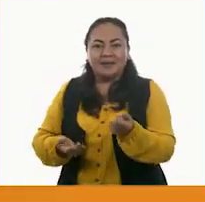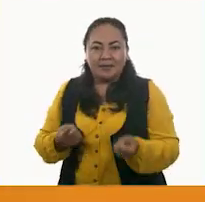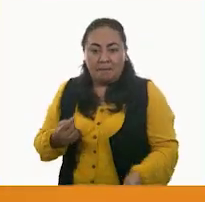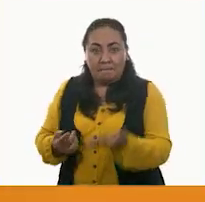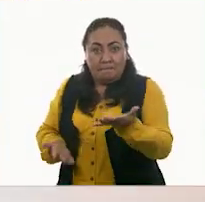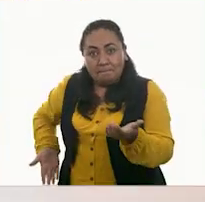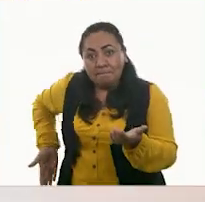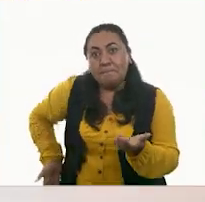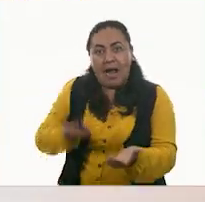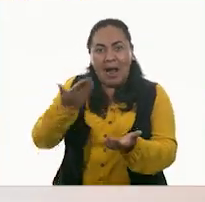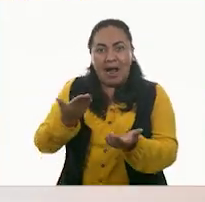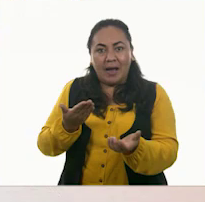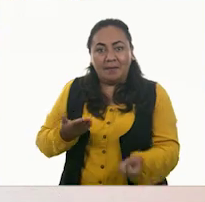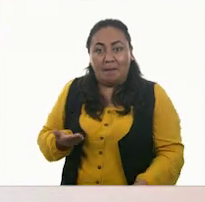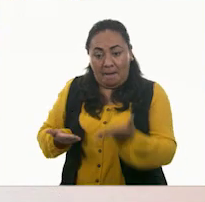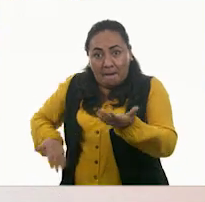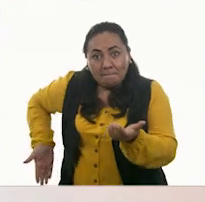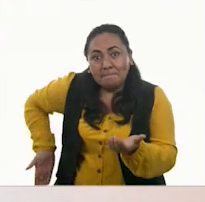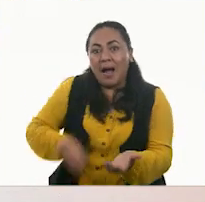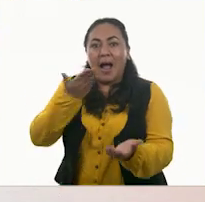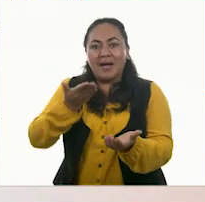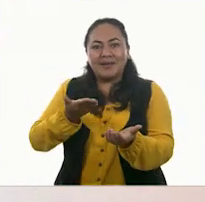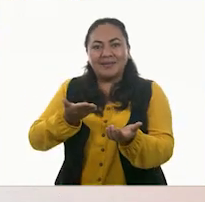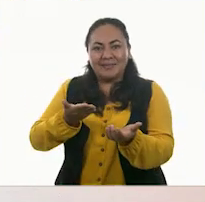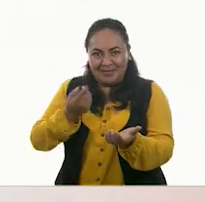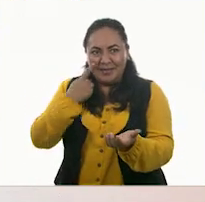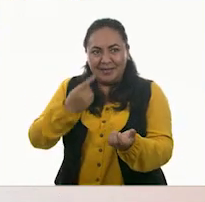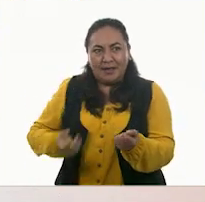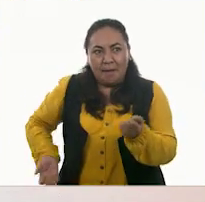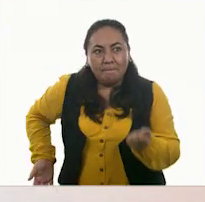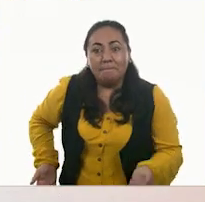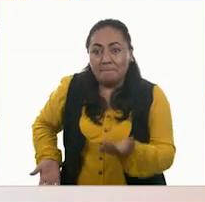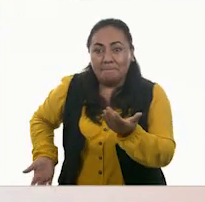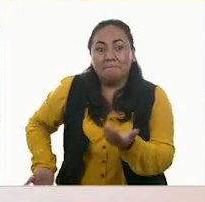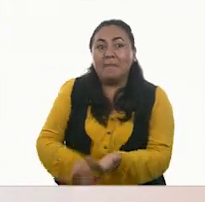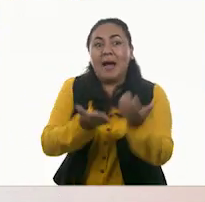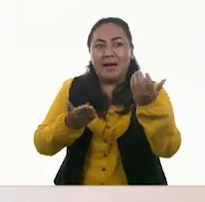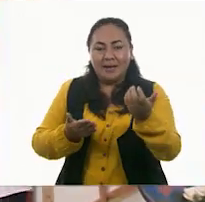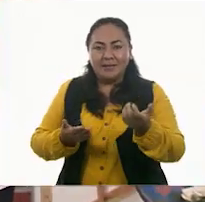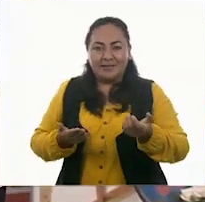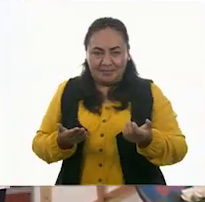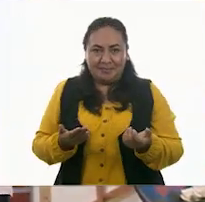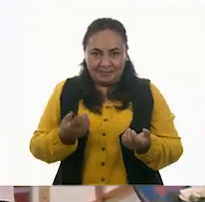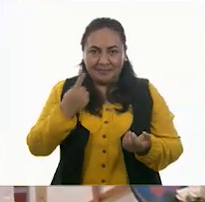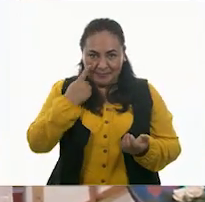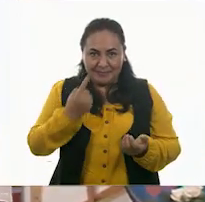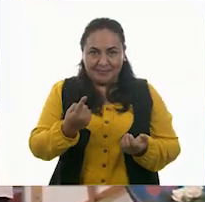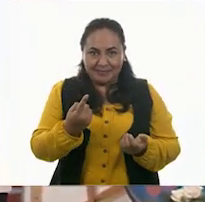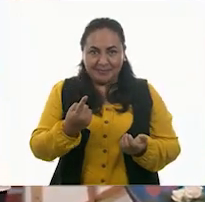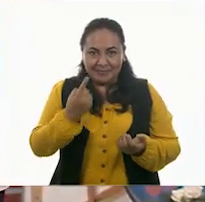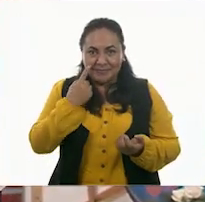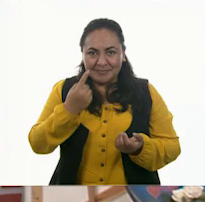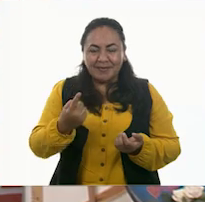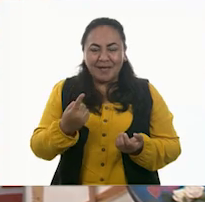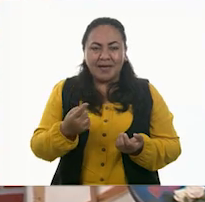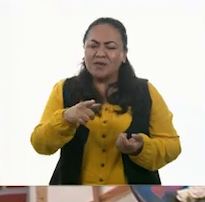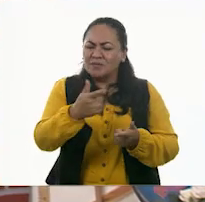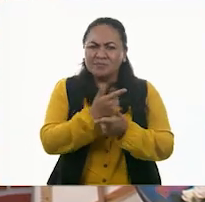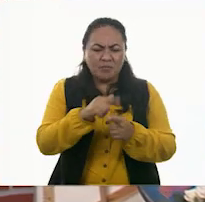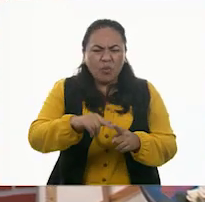Venga, ya en casita. Venga, pégale suavecito para que vayas conociéndolo primero. Suave, primero conoce el